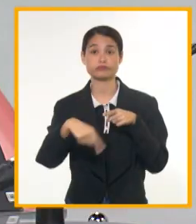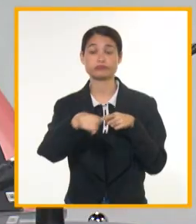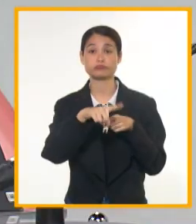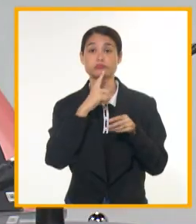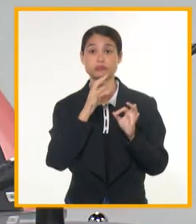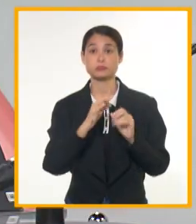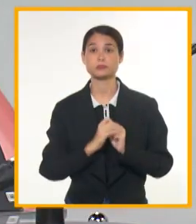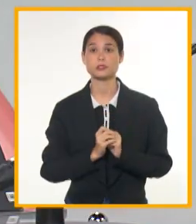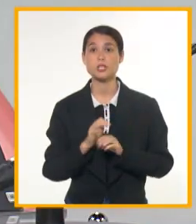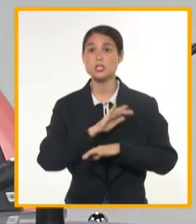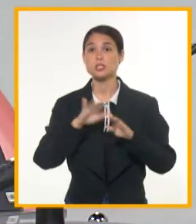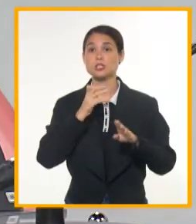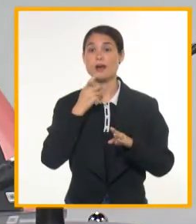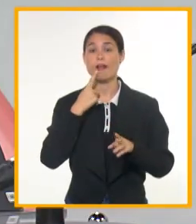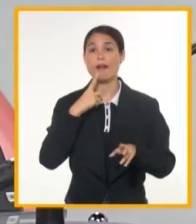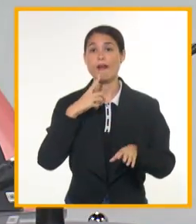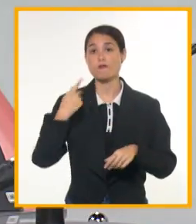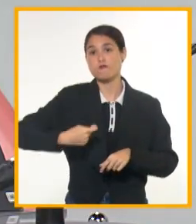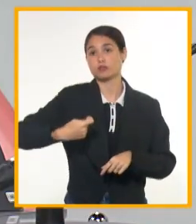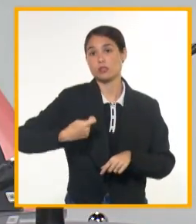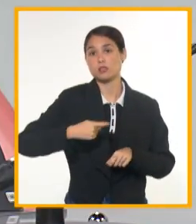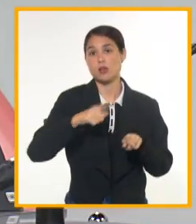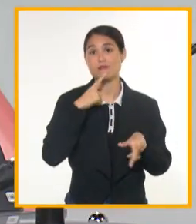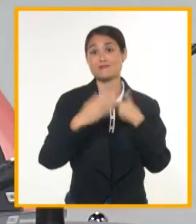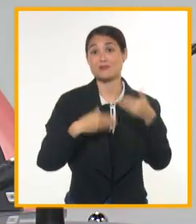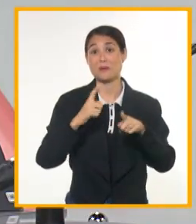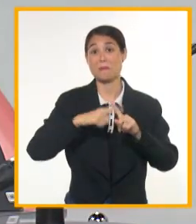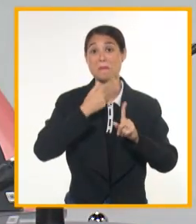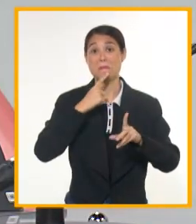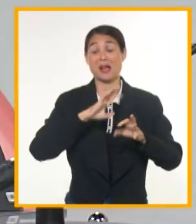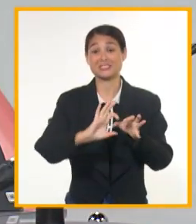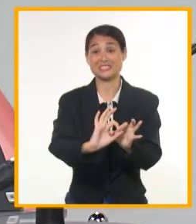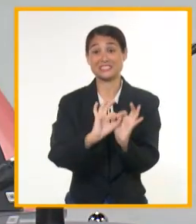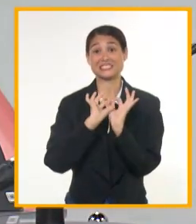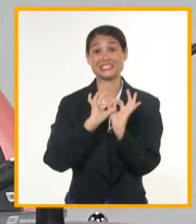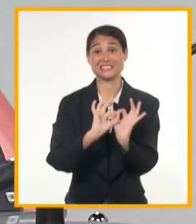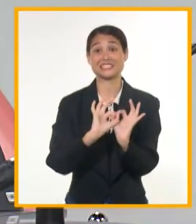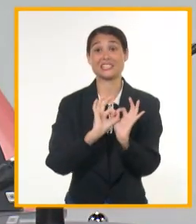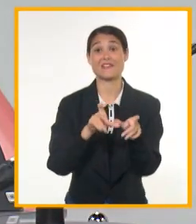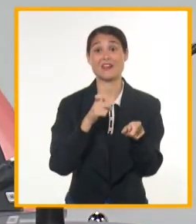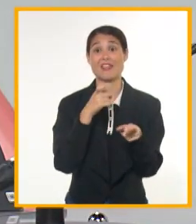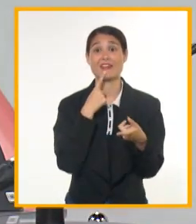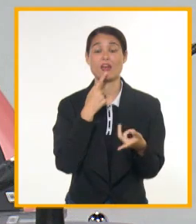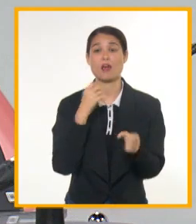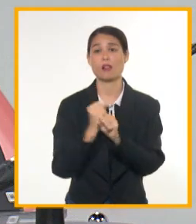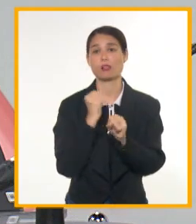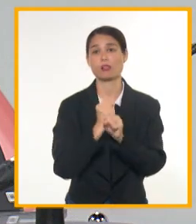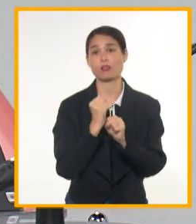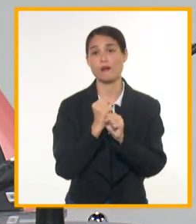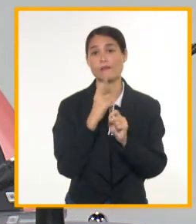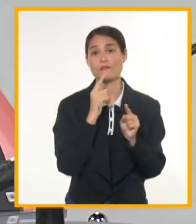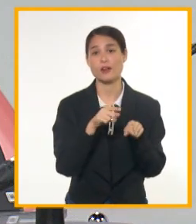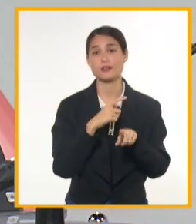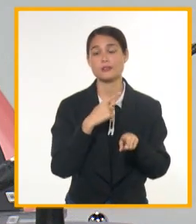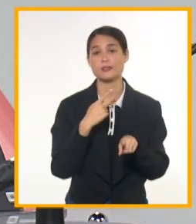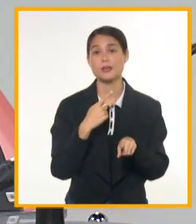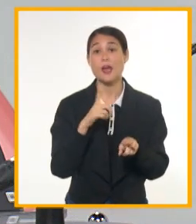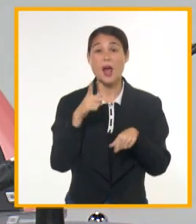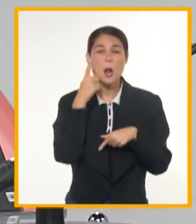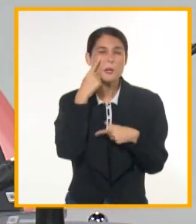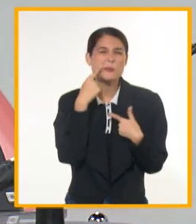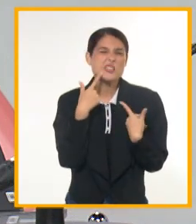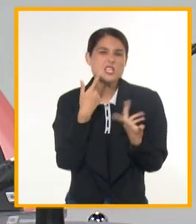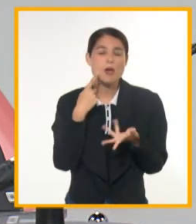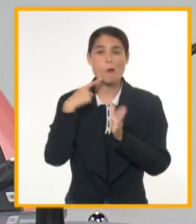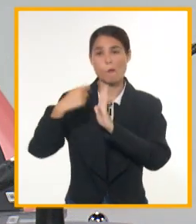condenada por la justicia y con unas implicaciones tremendas para su carrera en este sentido. Vamos a escuchar la siguiente versión